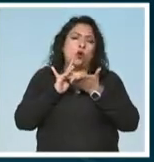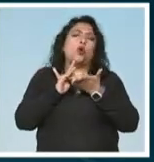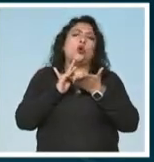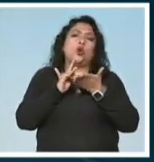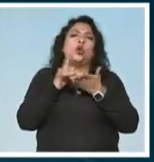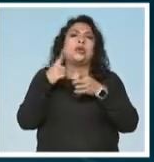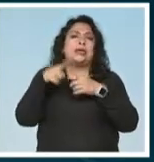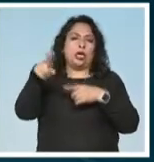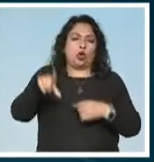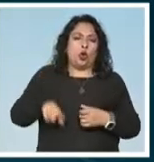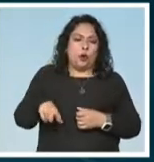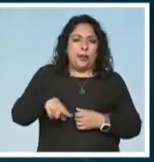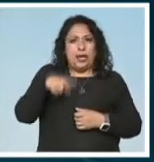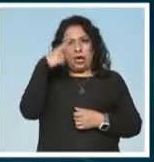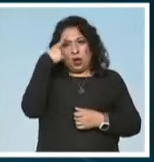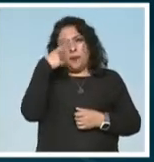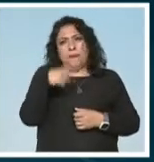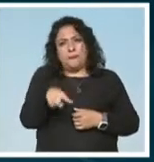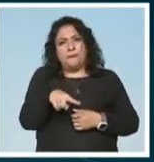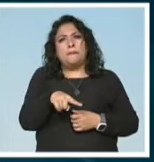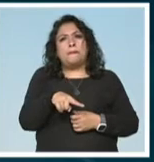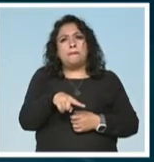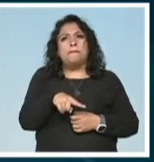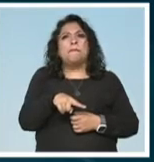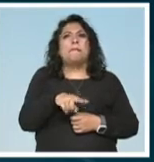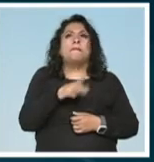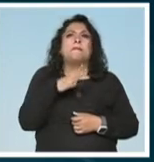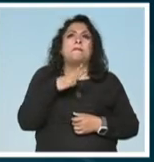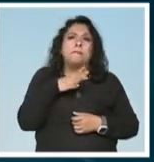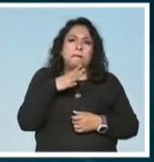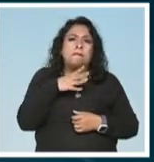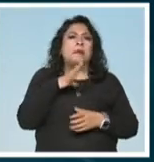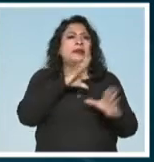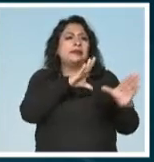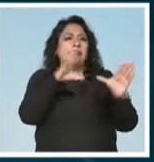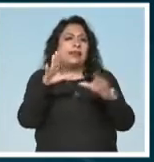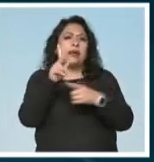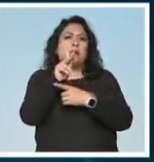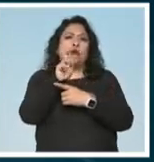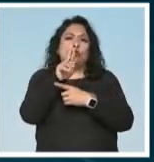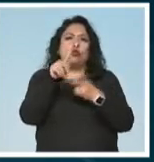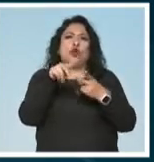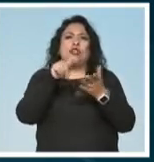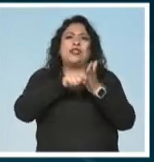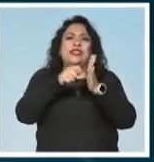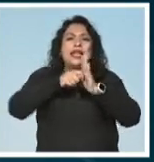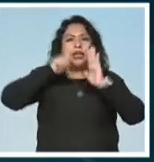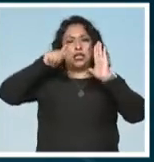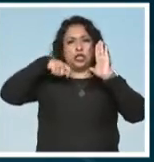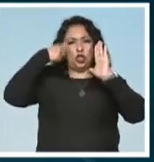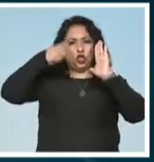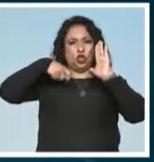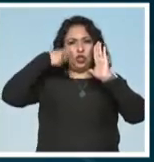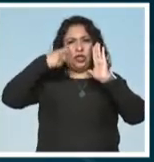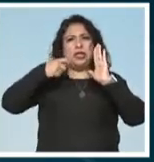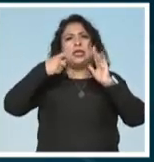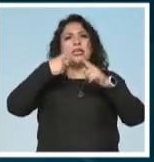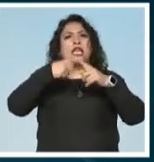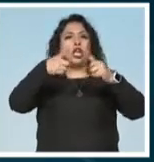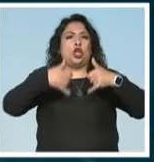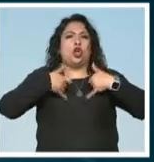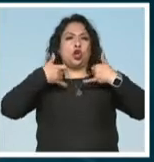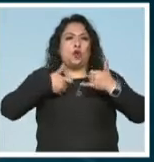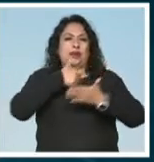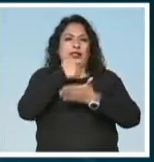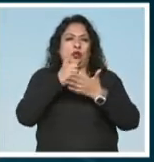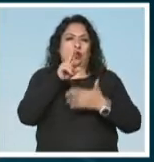financiamiento del Estado para formar productores y técnicos en cinematografía entre los jóvenes de la ciudad